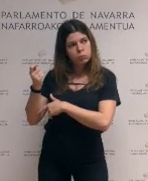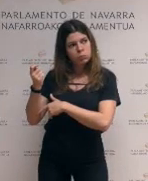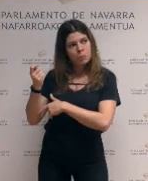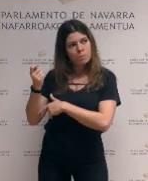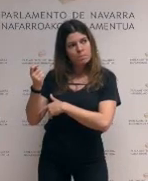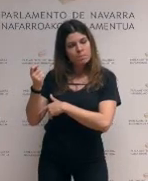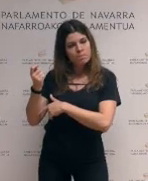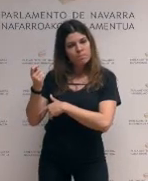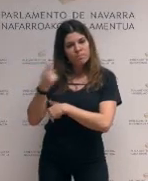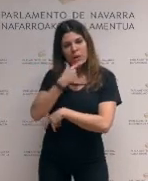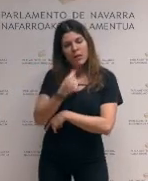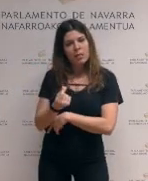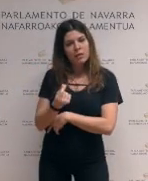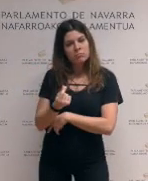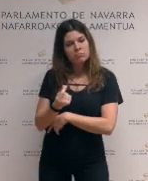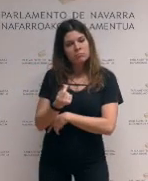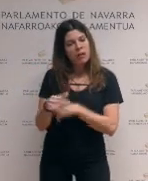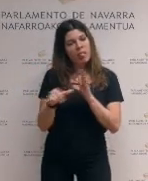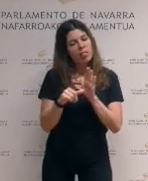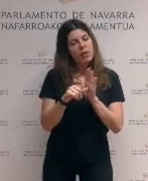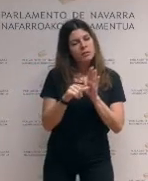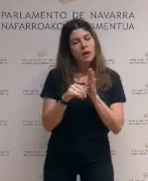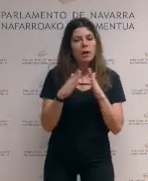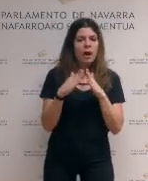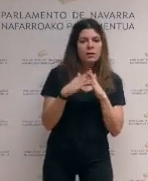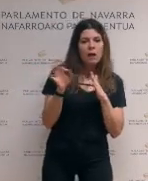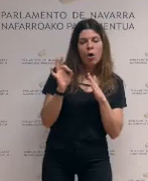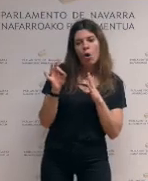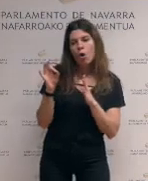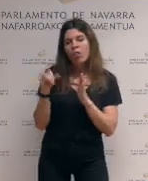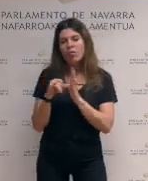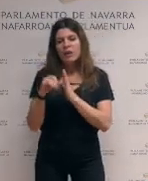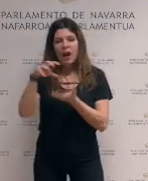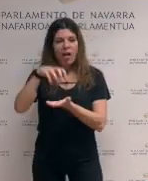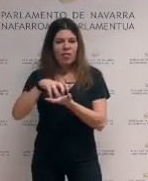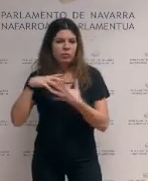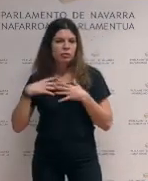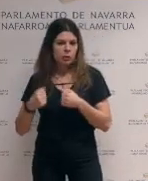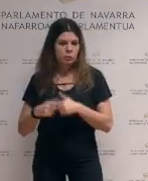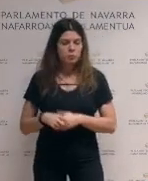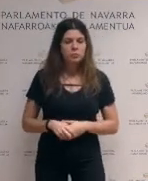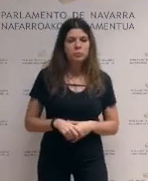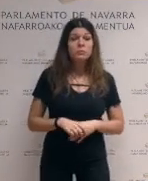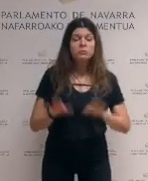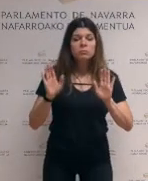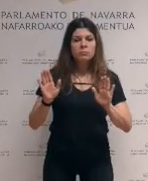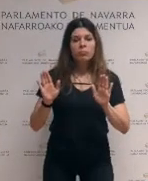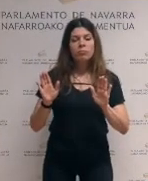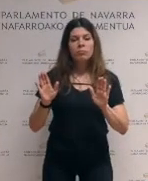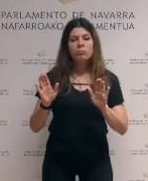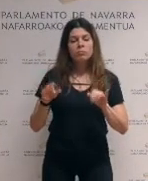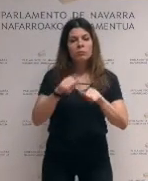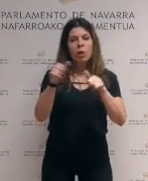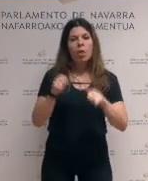una forma fácil y cerca de su domicilio o cerca de los centros de atención primaria. Sin embargo, este modelo también ha dotado a